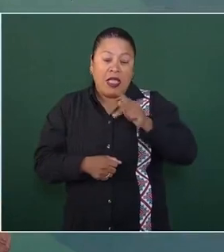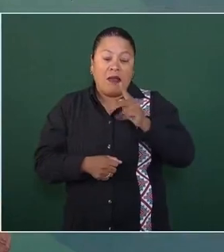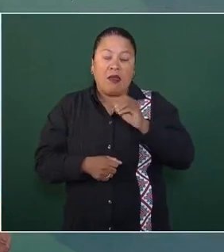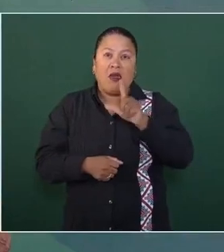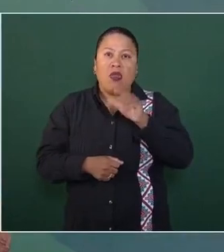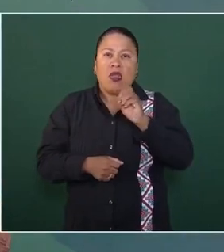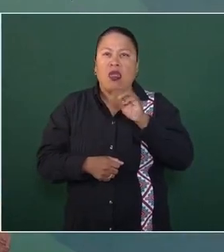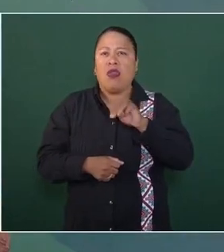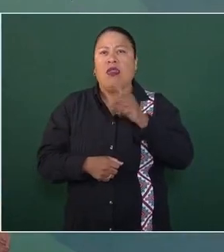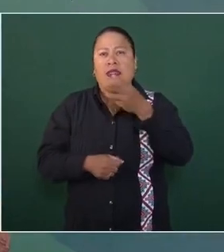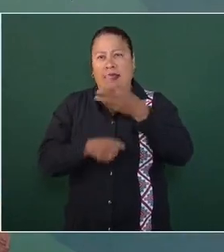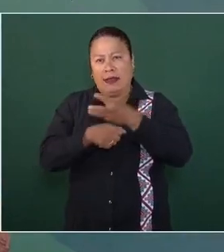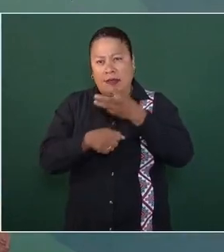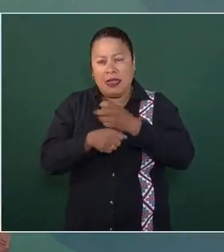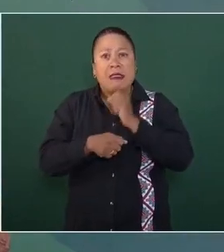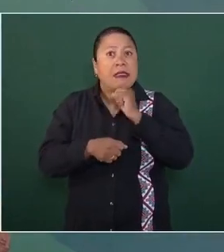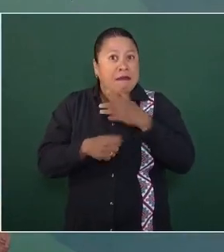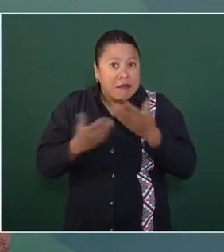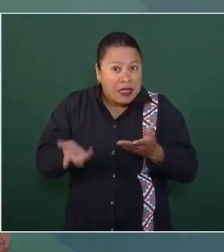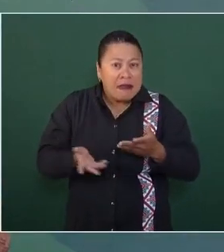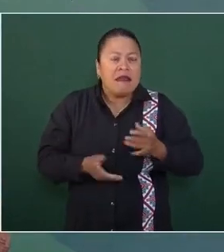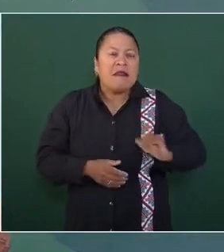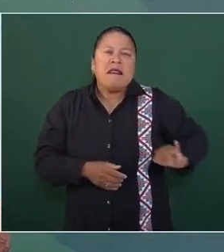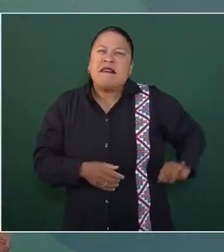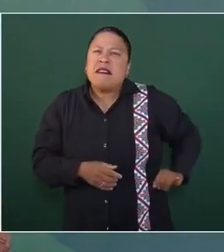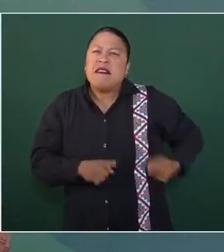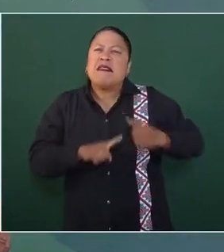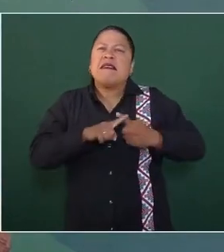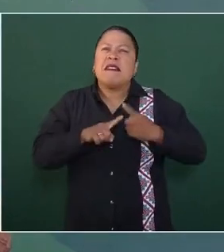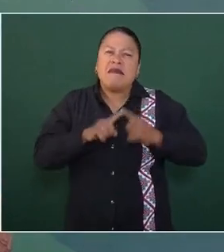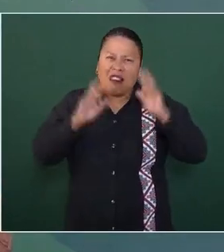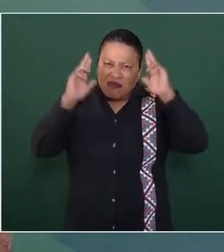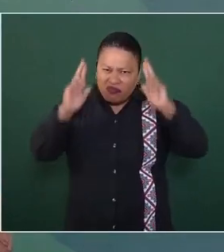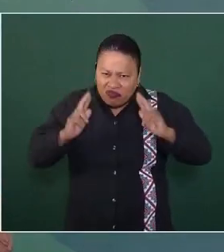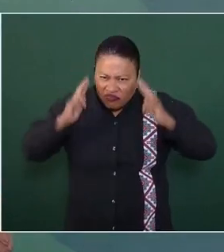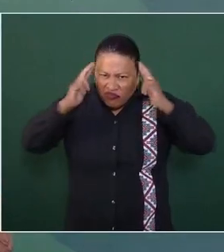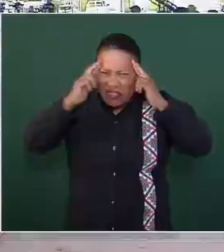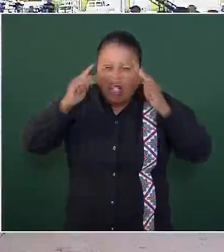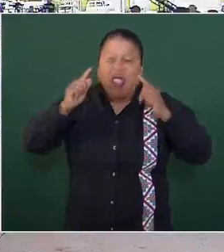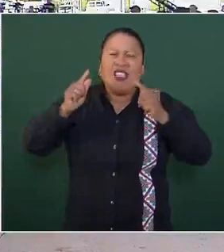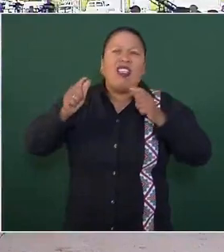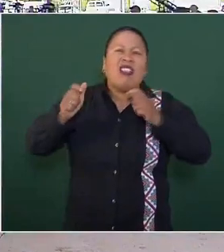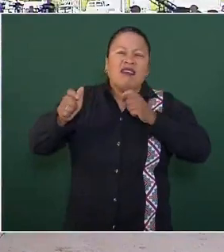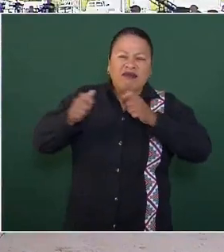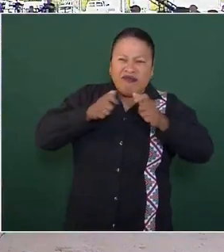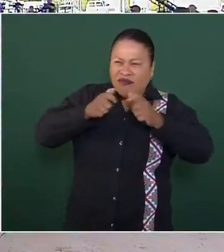bueno se interesaban reyes y dirigentes